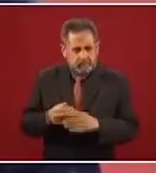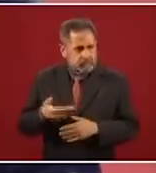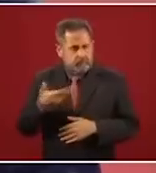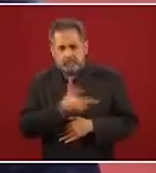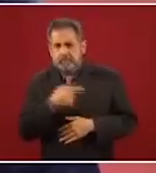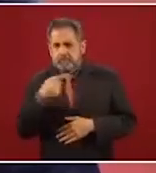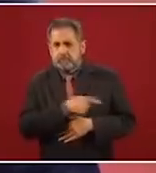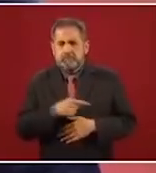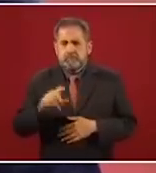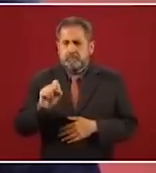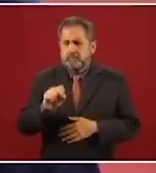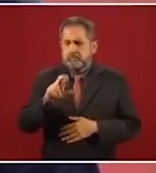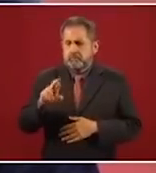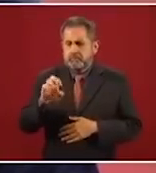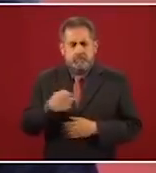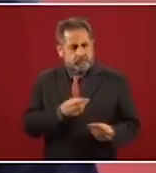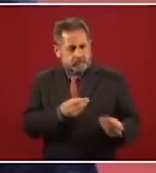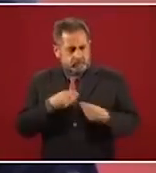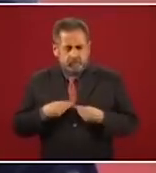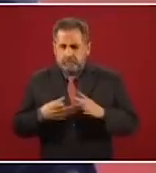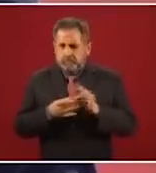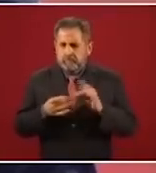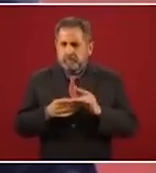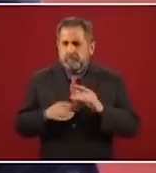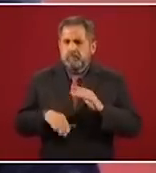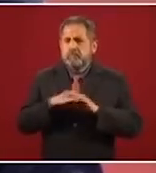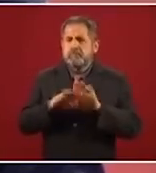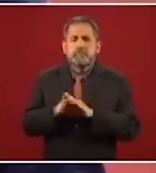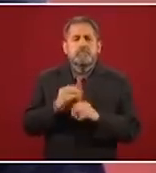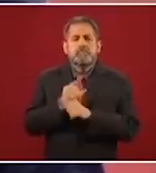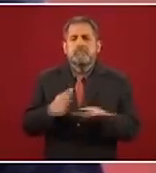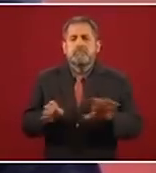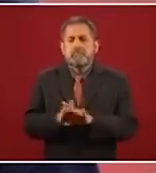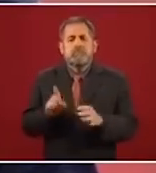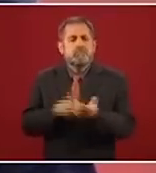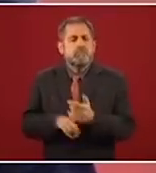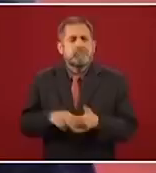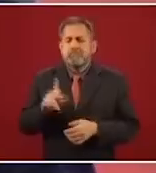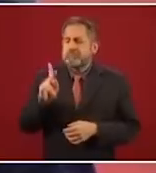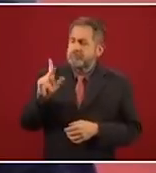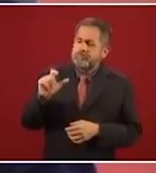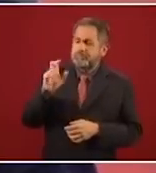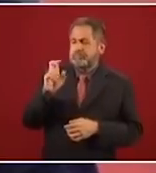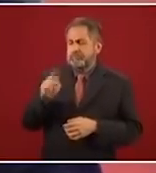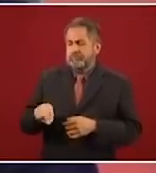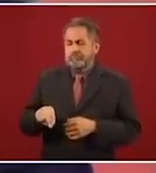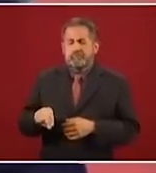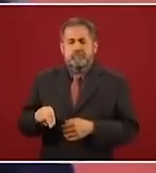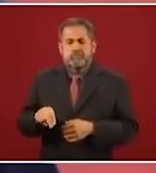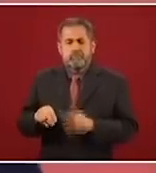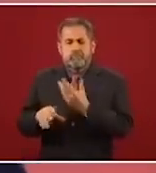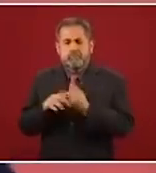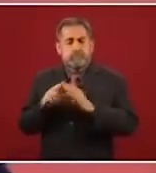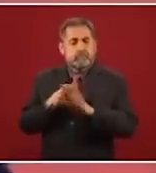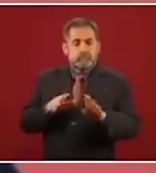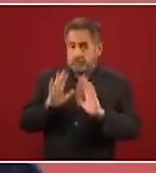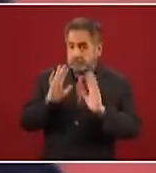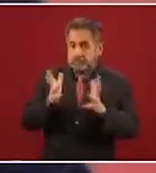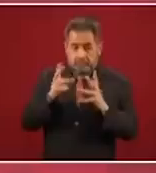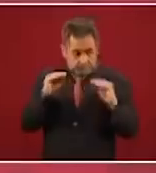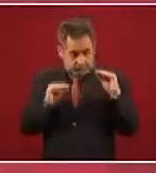a Relaciones que nos informe sobre todo el plan de migración. Ya lo están